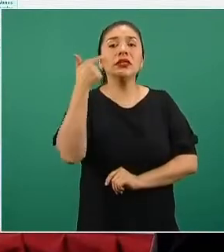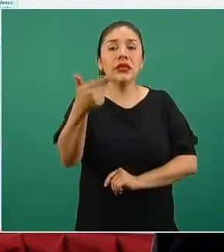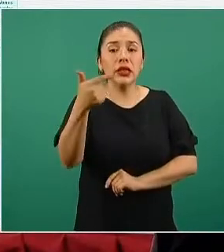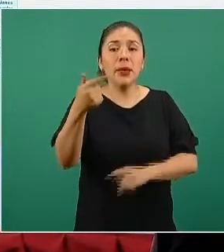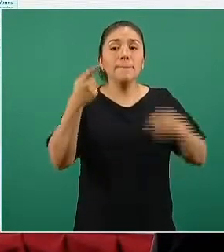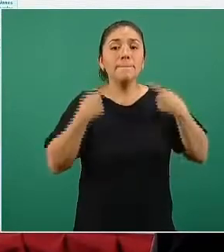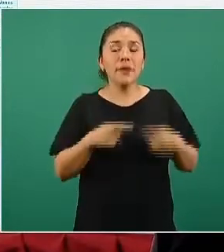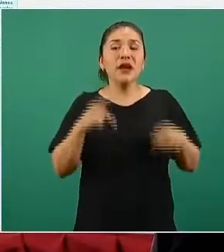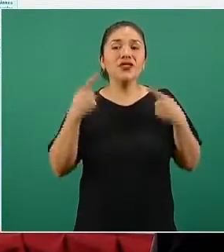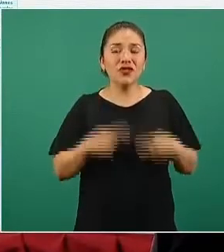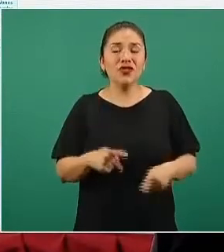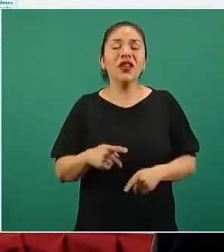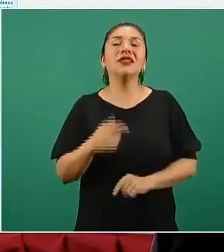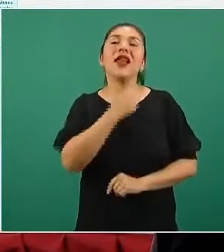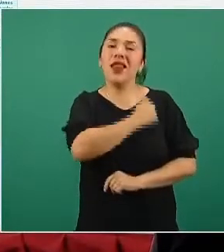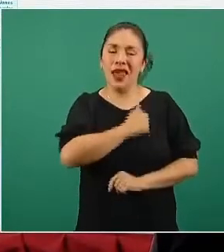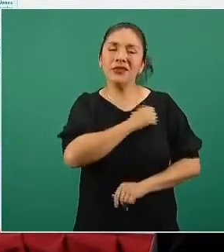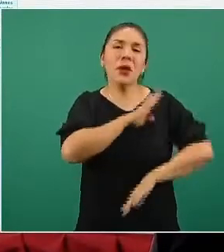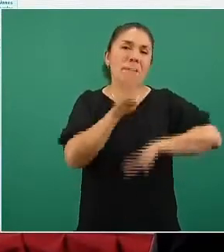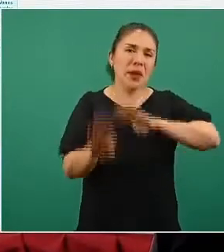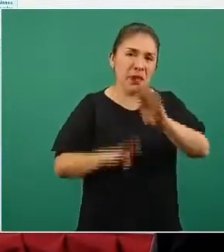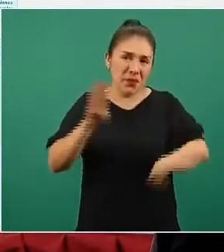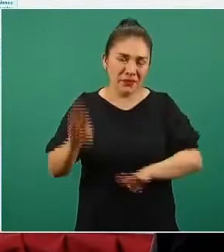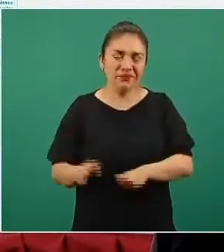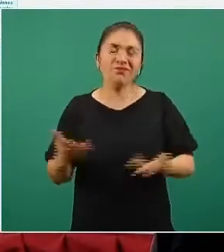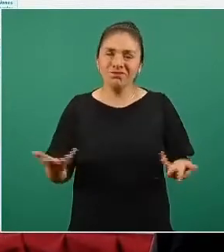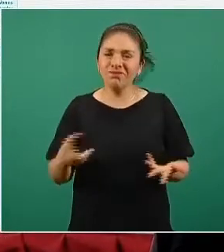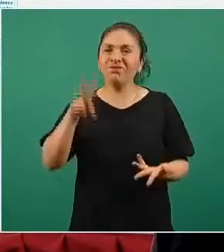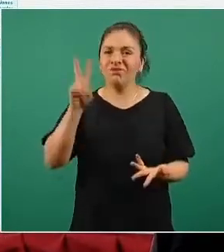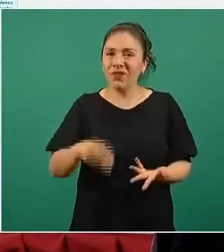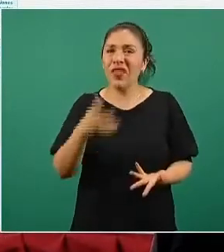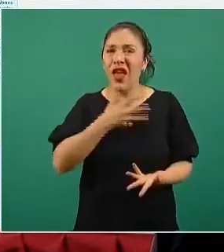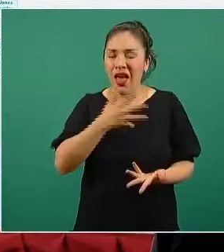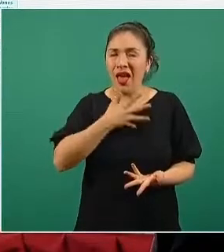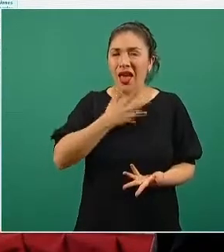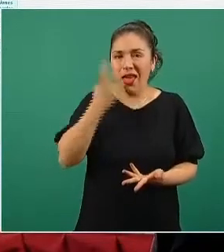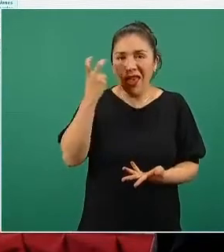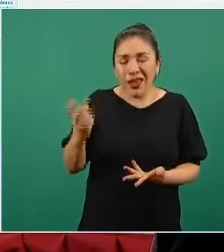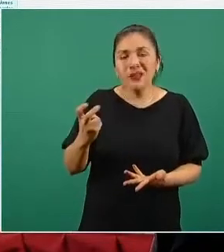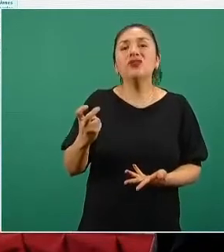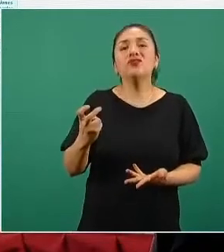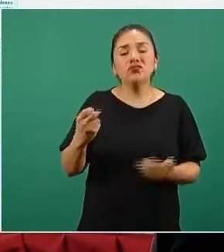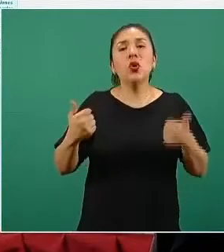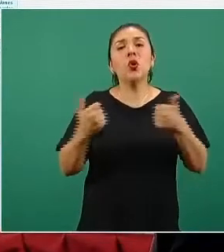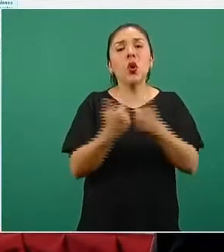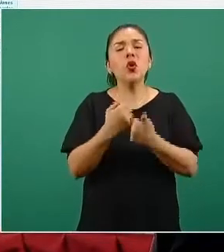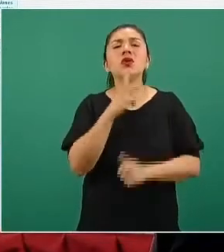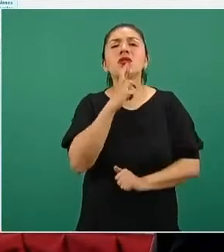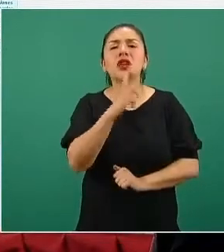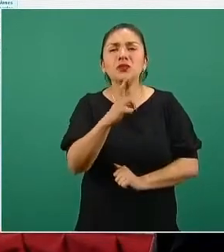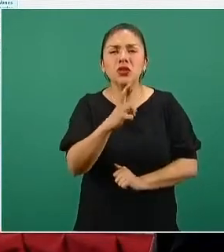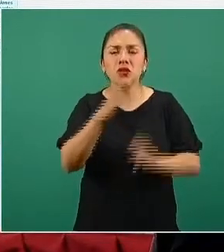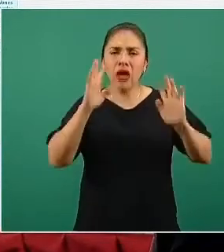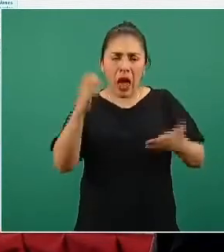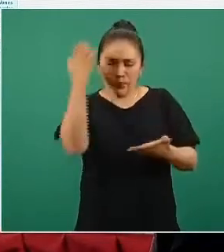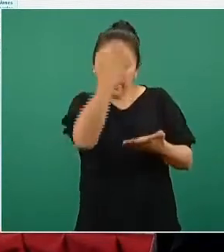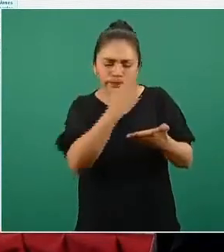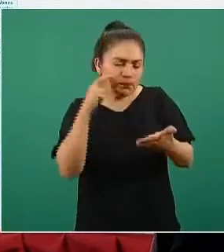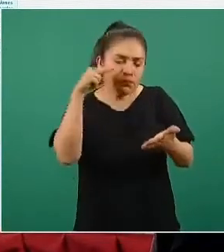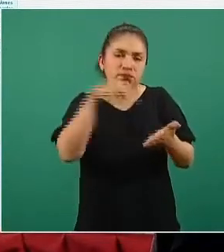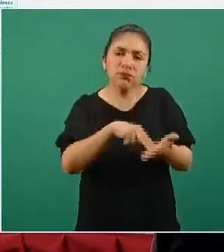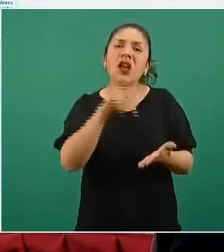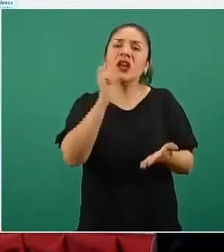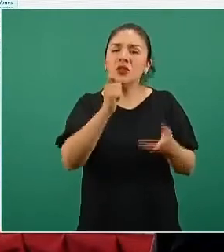174.207 personas que han perdido la vida. Desafortunadamente han perdido la vida y han tenido un resultado confirmatorio a la